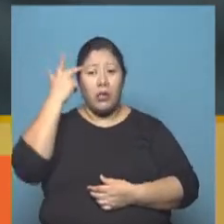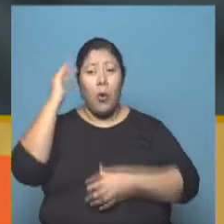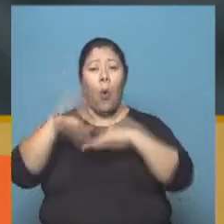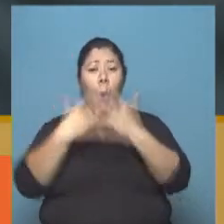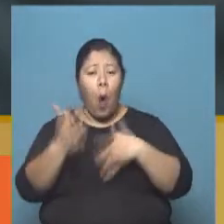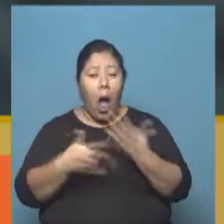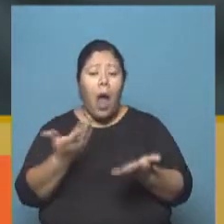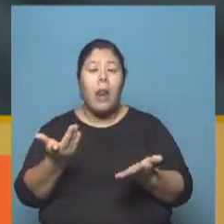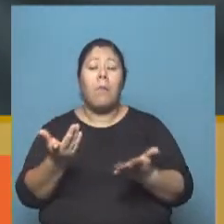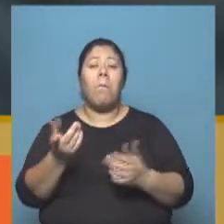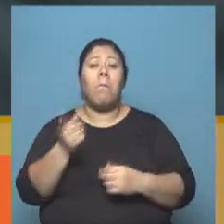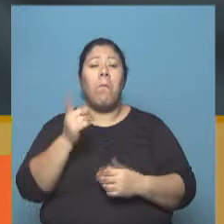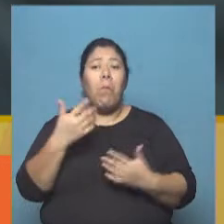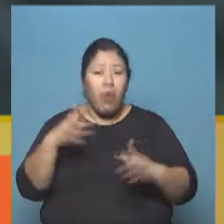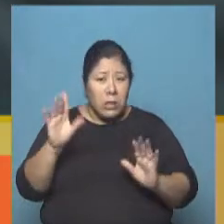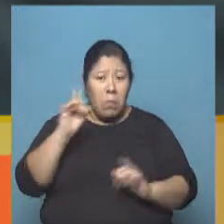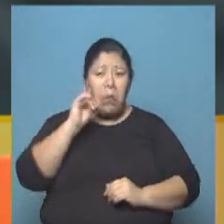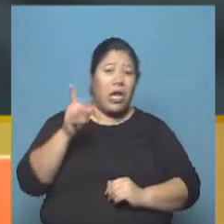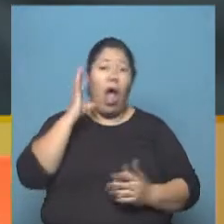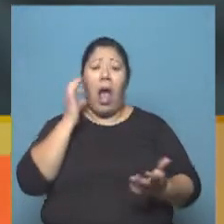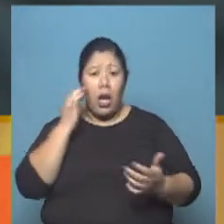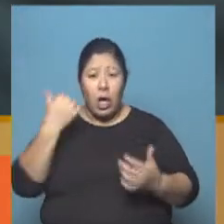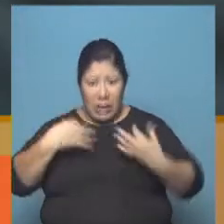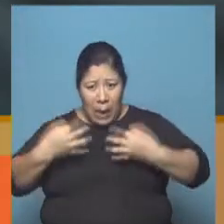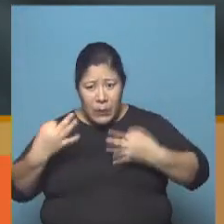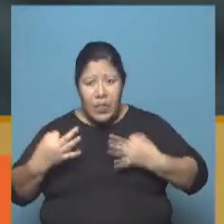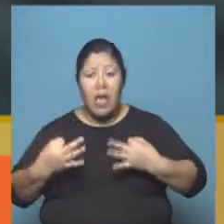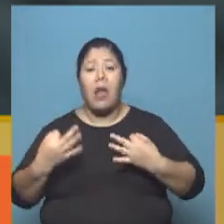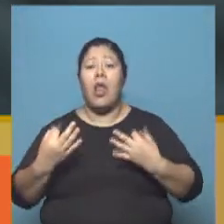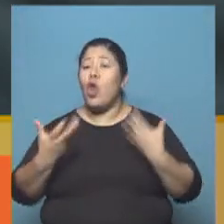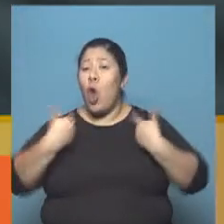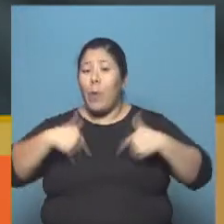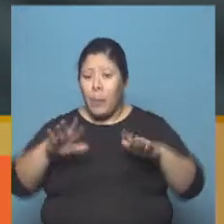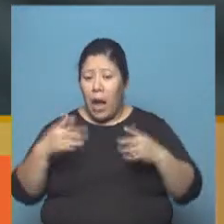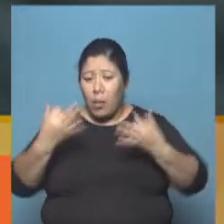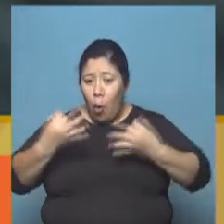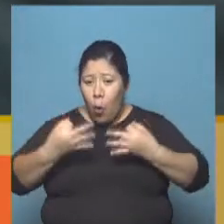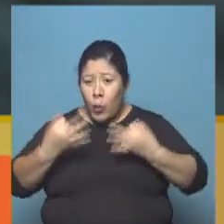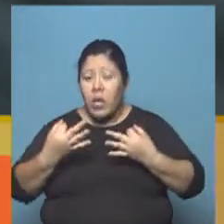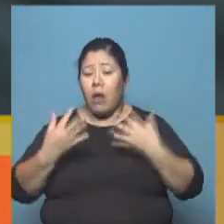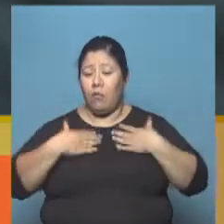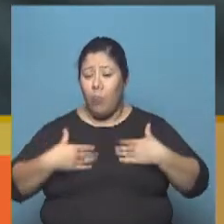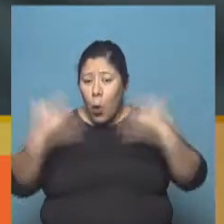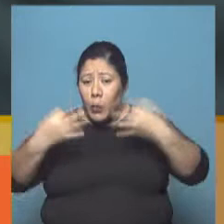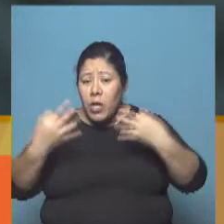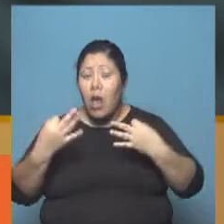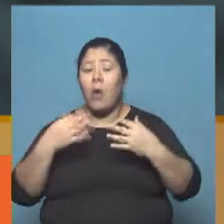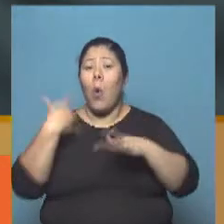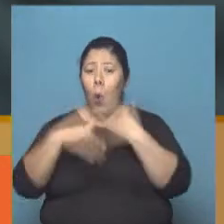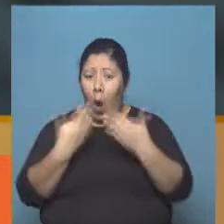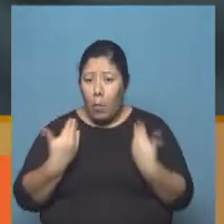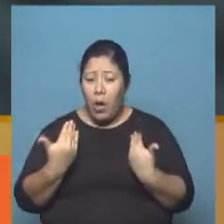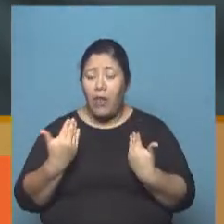digo, arriesgarlo en este partido, crees que está en condiciones como para jugar normalmente y por eso ya lo confirmas. Sí, además ha entrenado